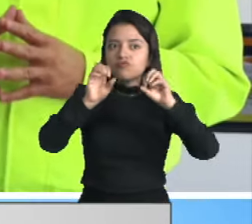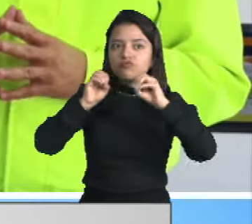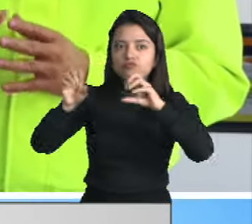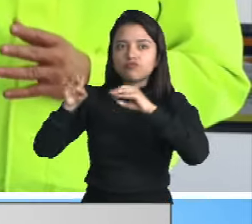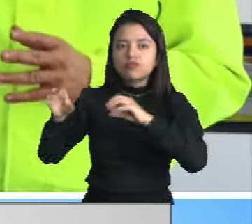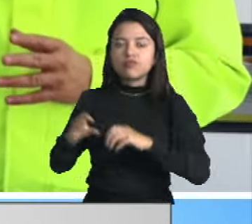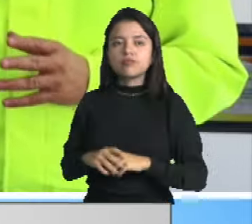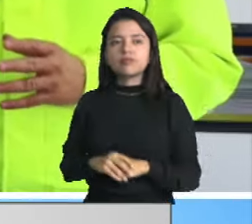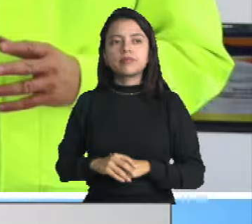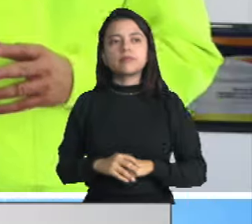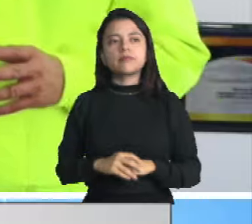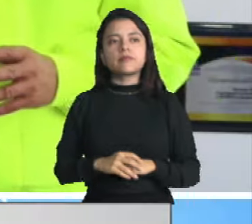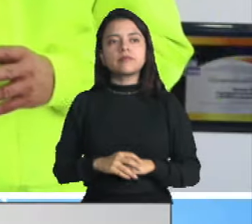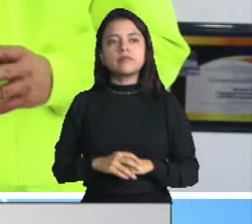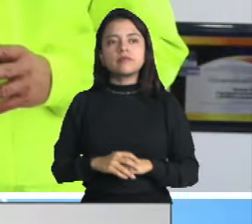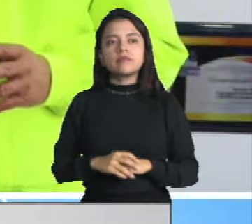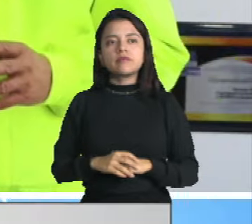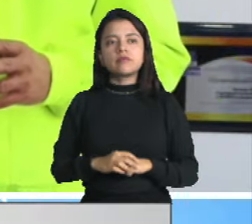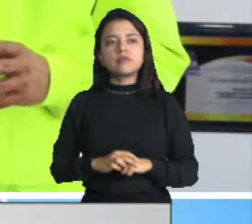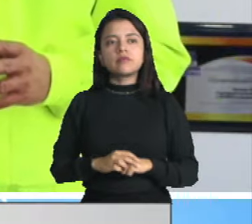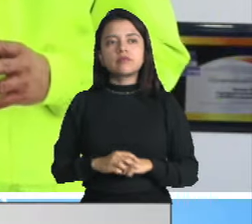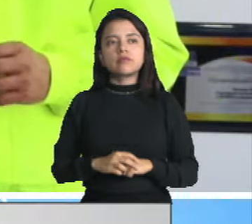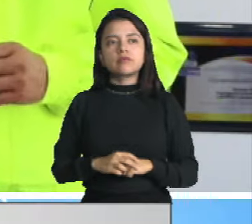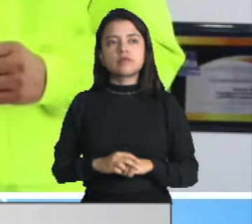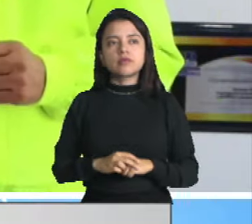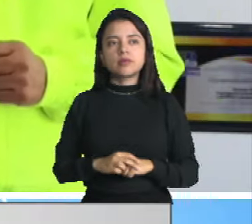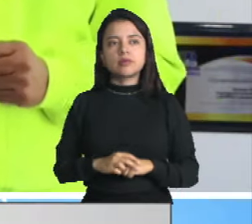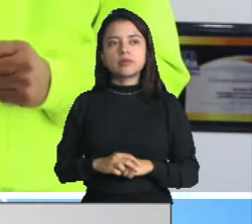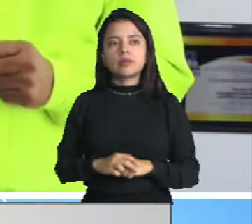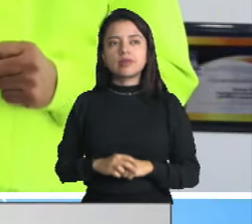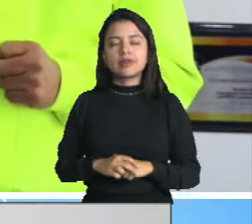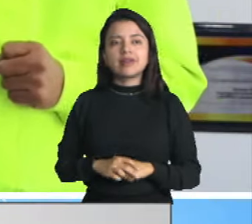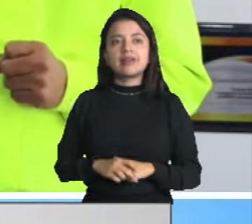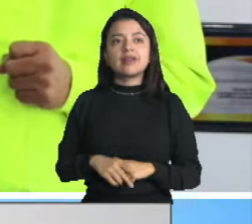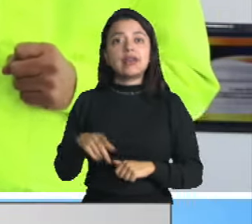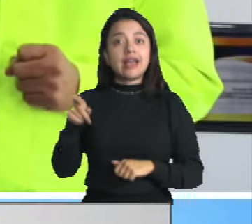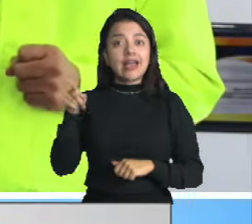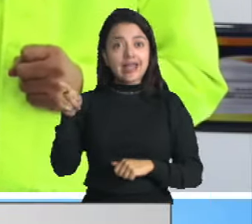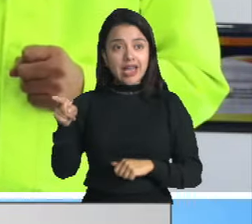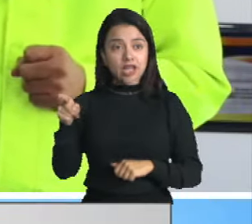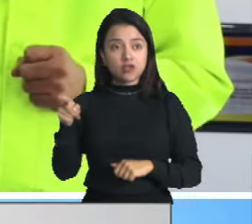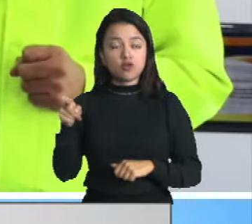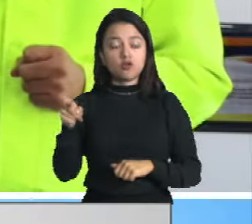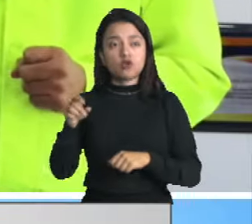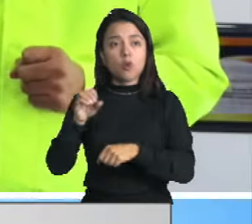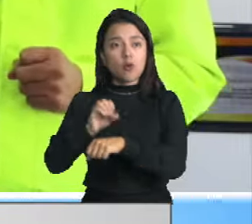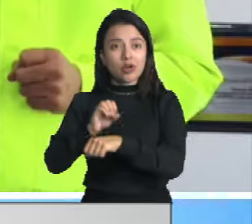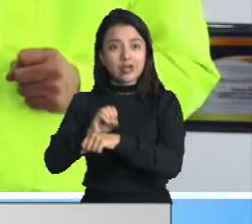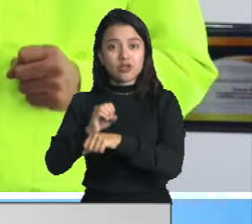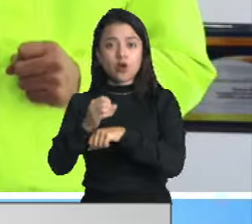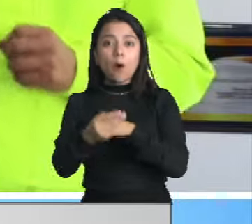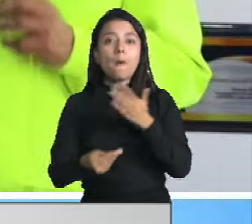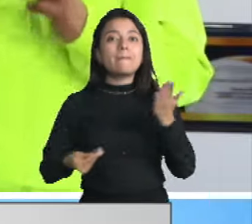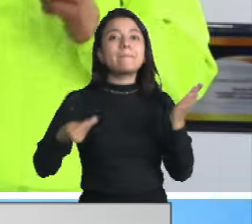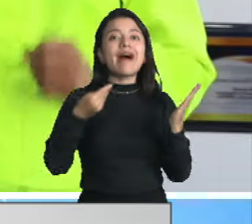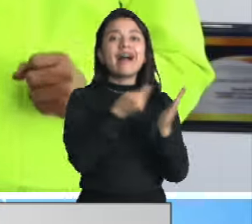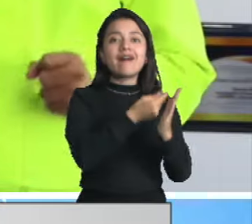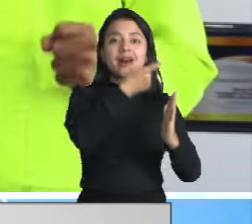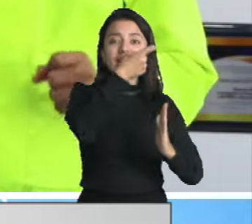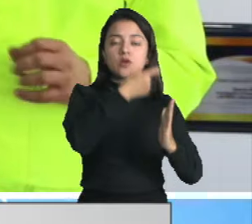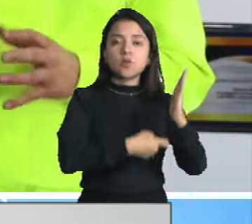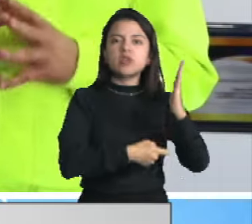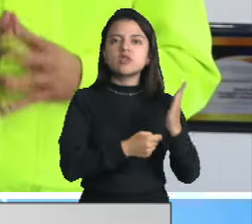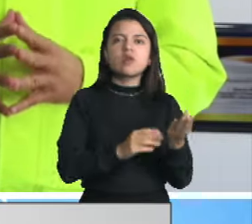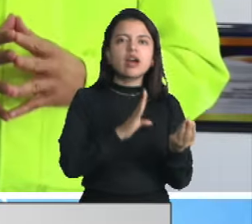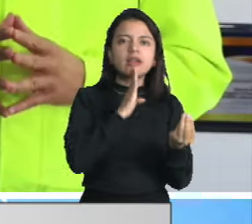determinar que esta organización pagaba el impuesto a la estructura criminal Dagoberto Ramos para poder